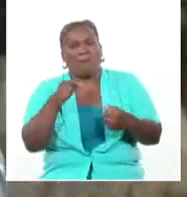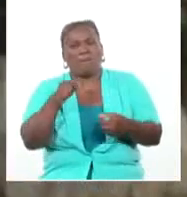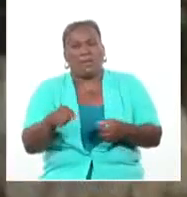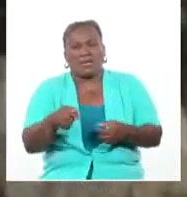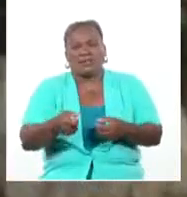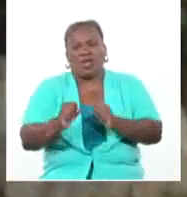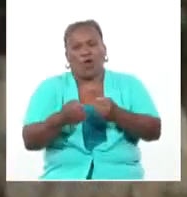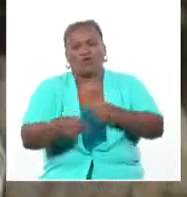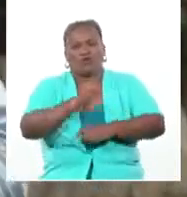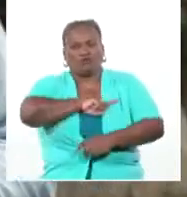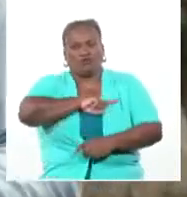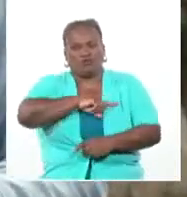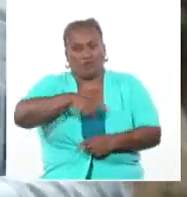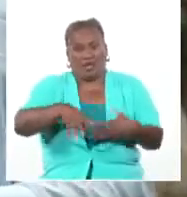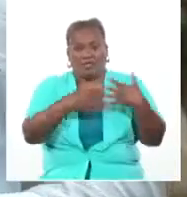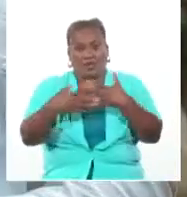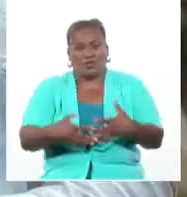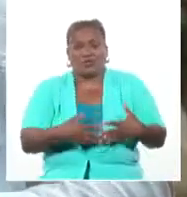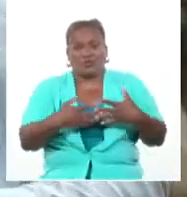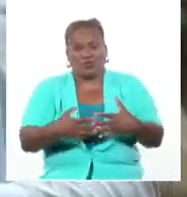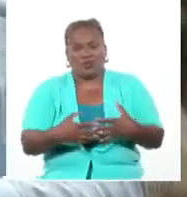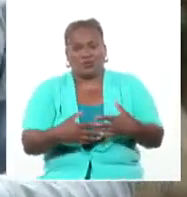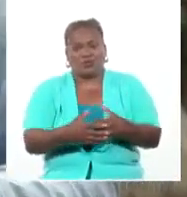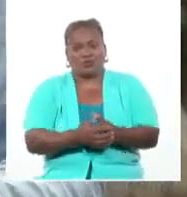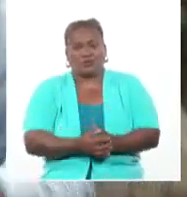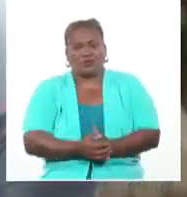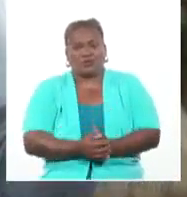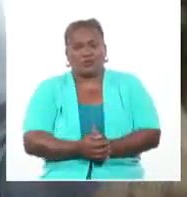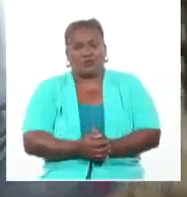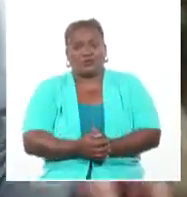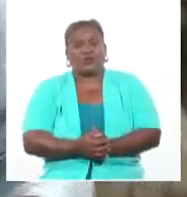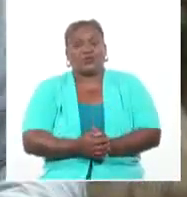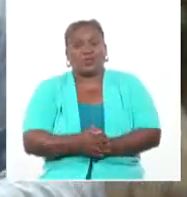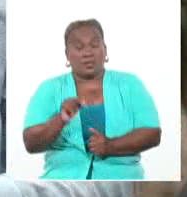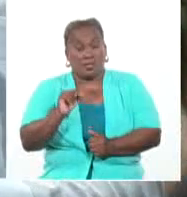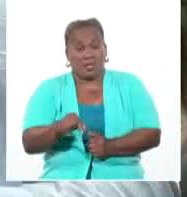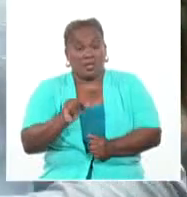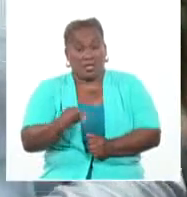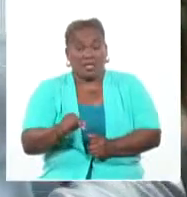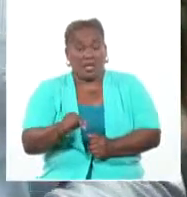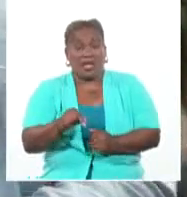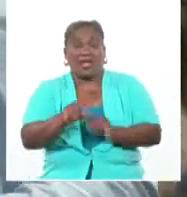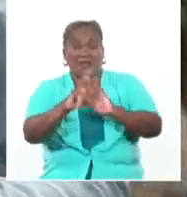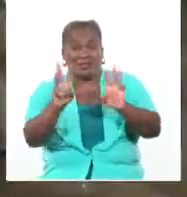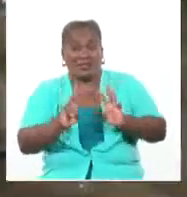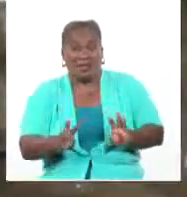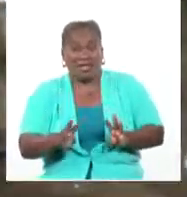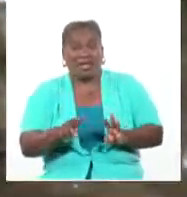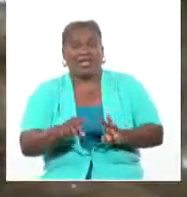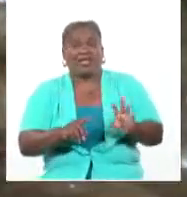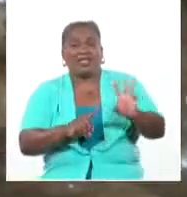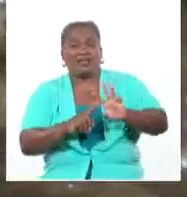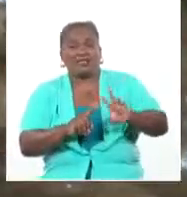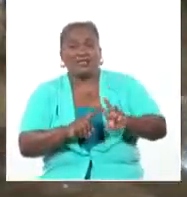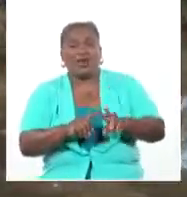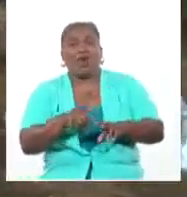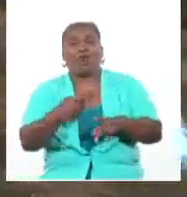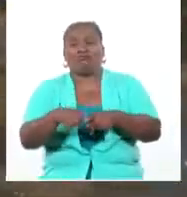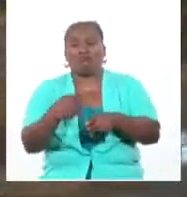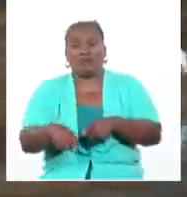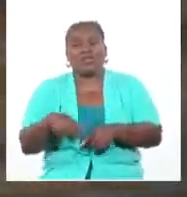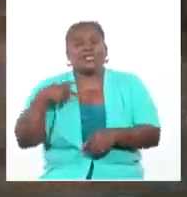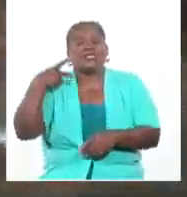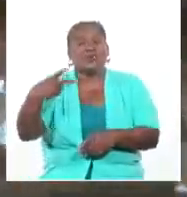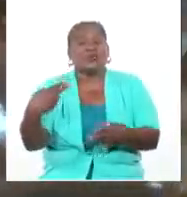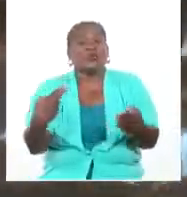que nos pretenden imponer y el colonialismo con que nos quieren conquistar en los medios actualmente. El segundo coloquio